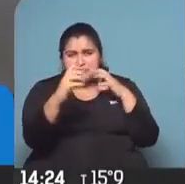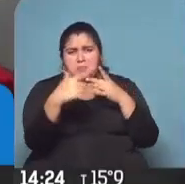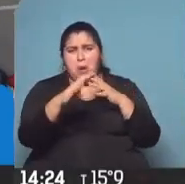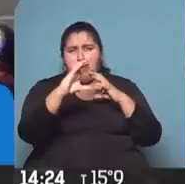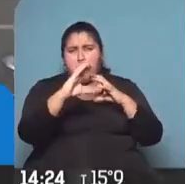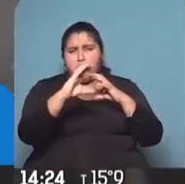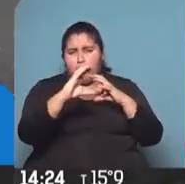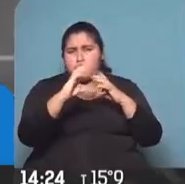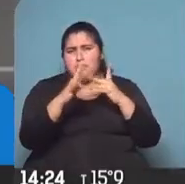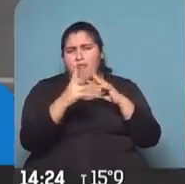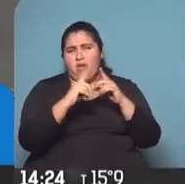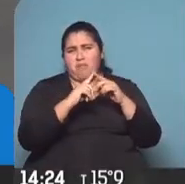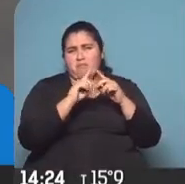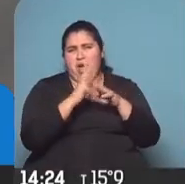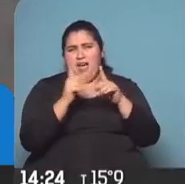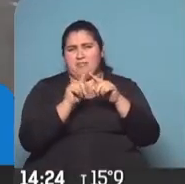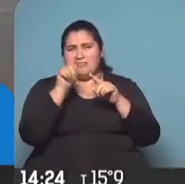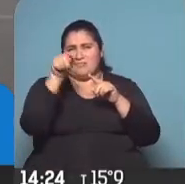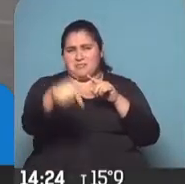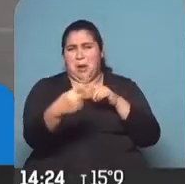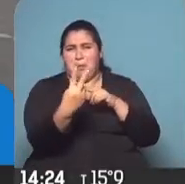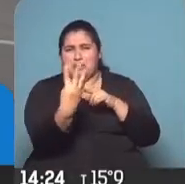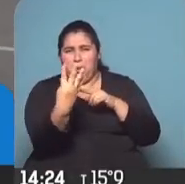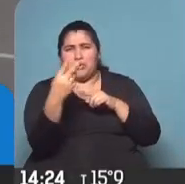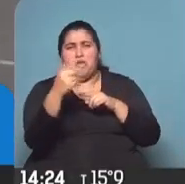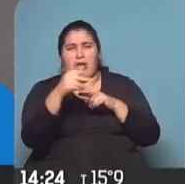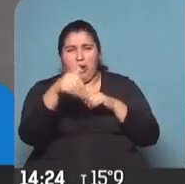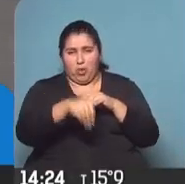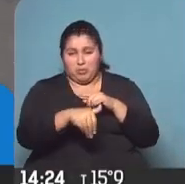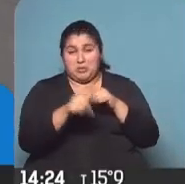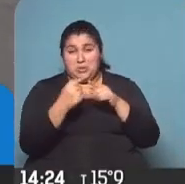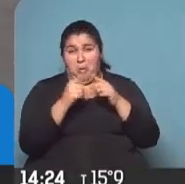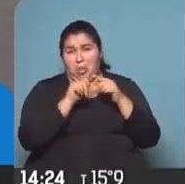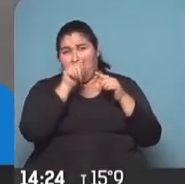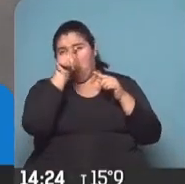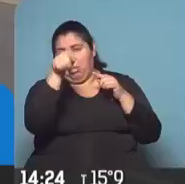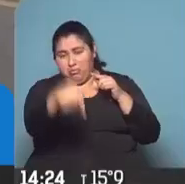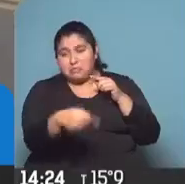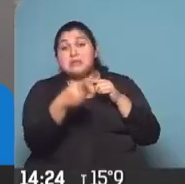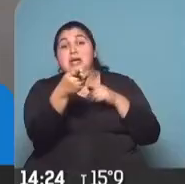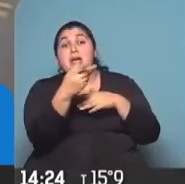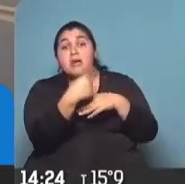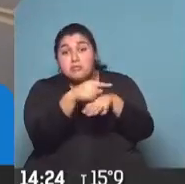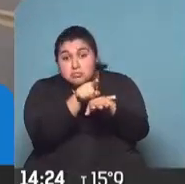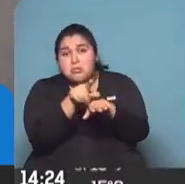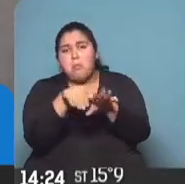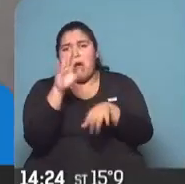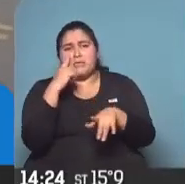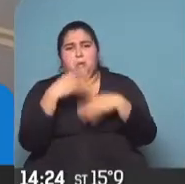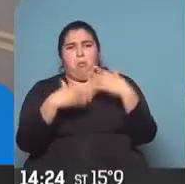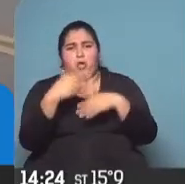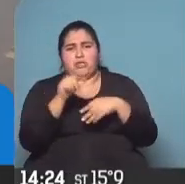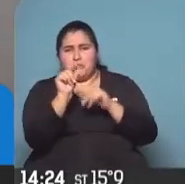a una distancia máxima de 24 kilómetros actualmente este vehículo de compases se encuentra en proceso de